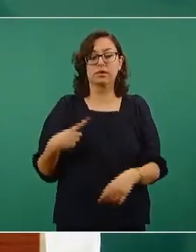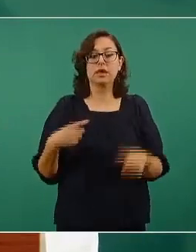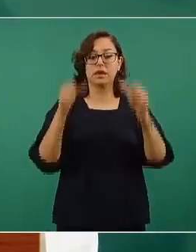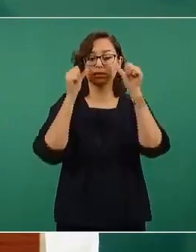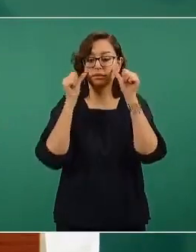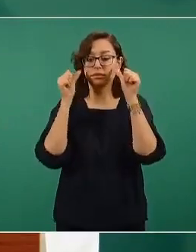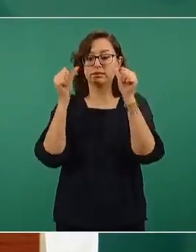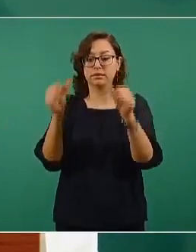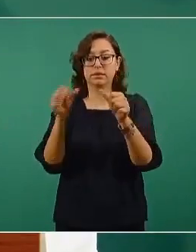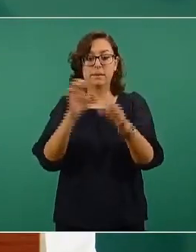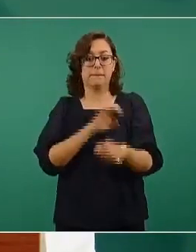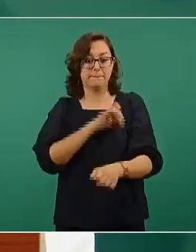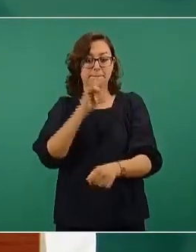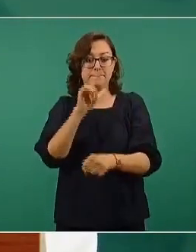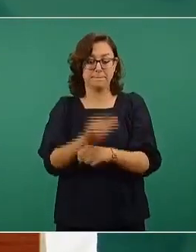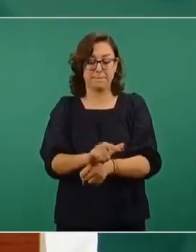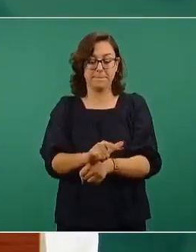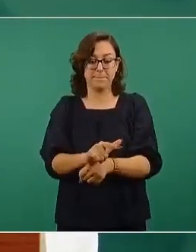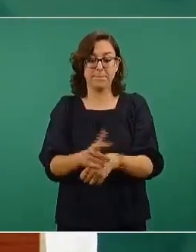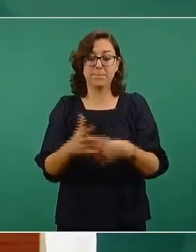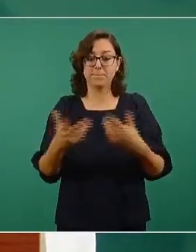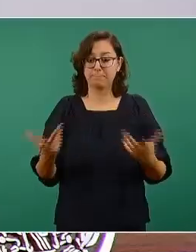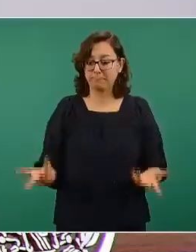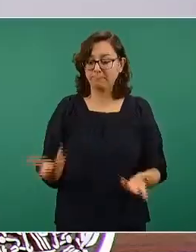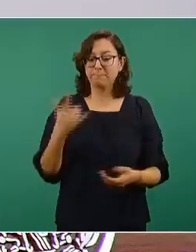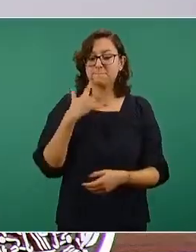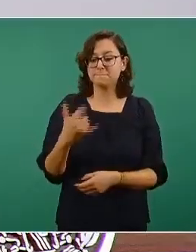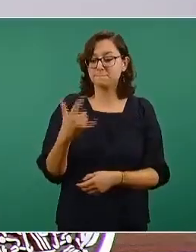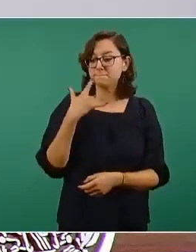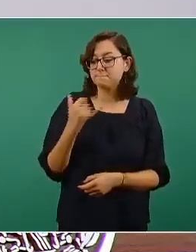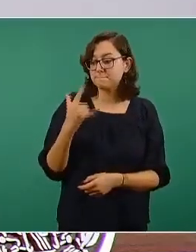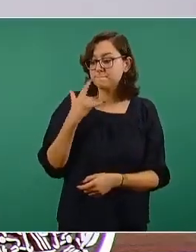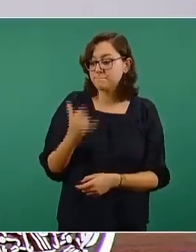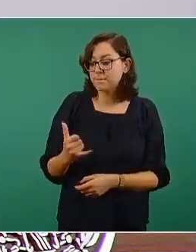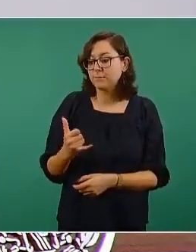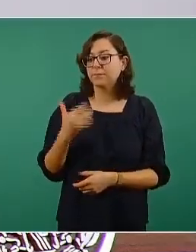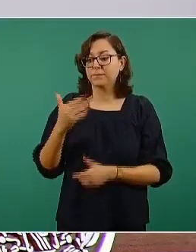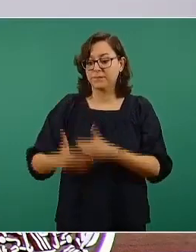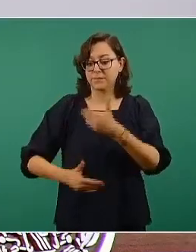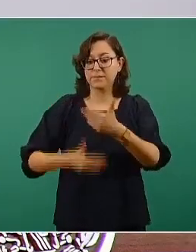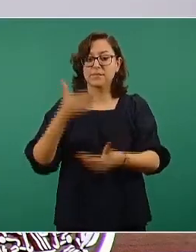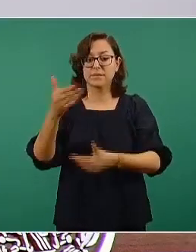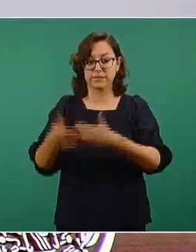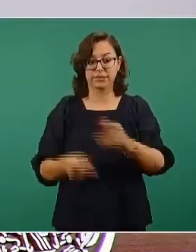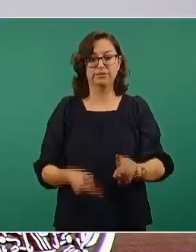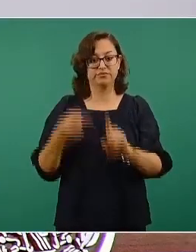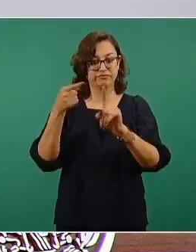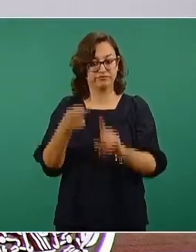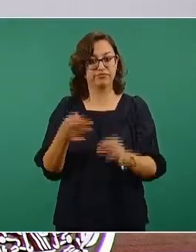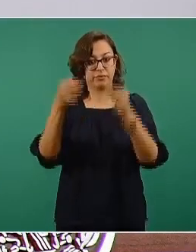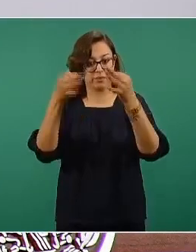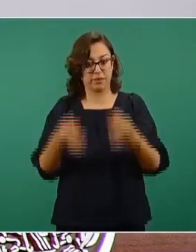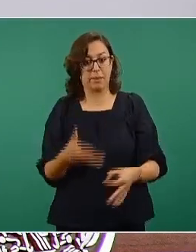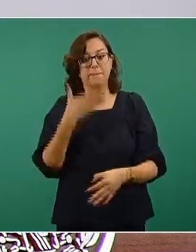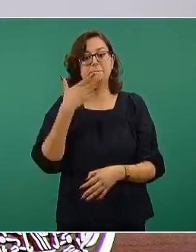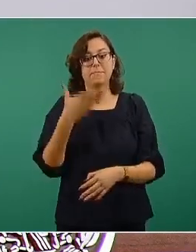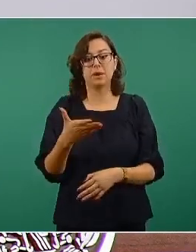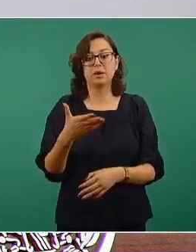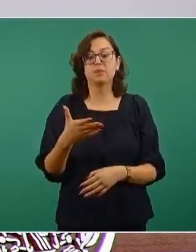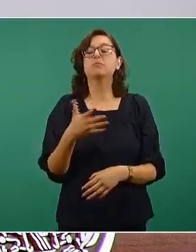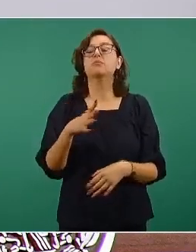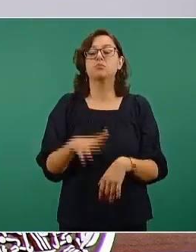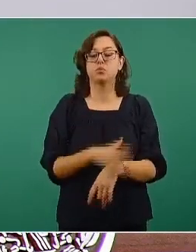cada uno de ellos ha implicado conjuntar esfuerzos para dar resultados concretos. Por ello, la Mesa Nacional